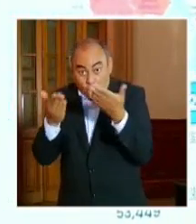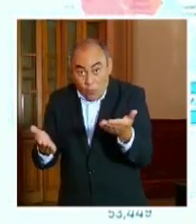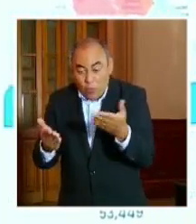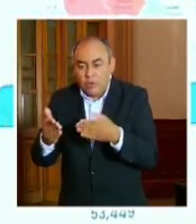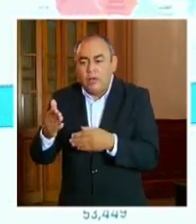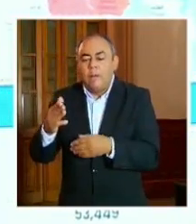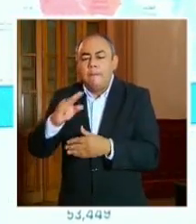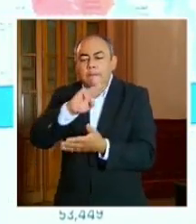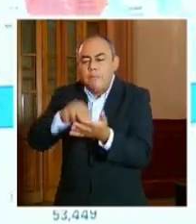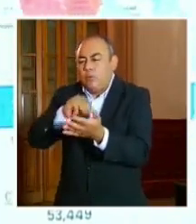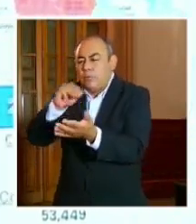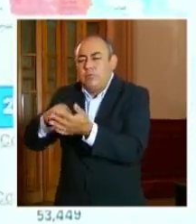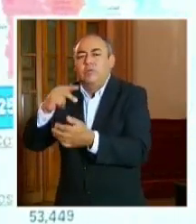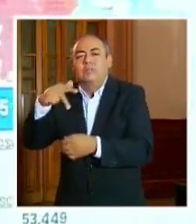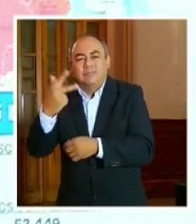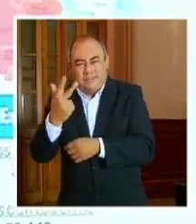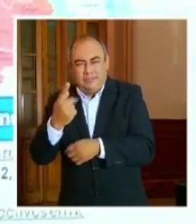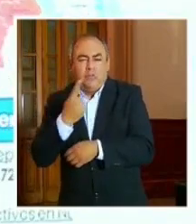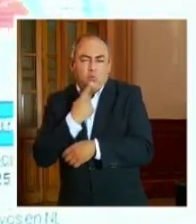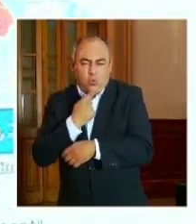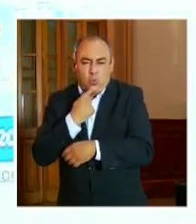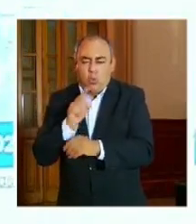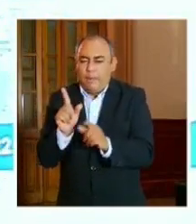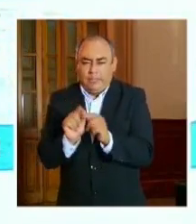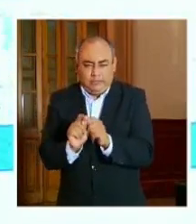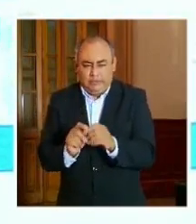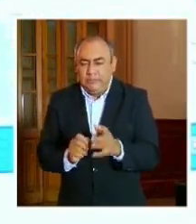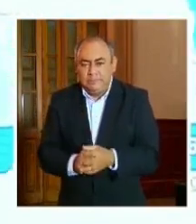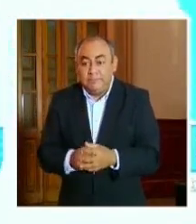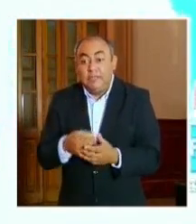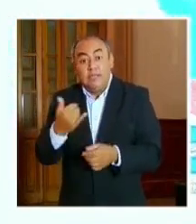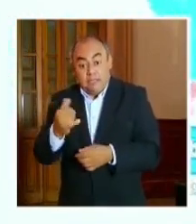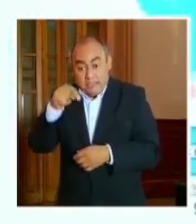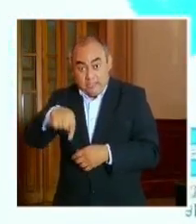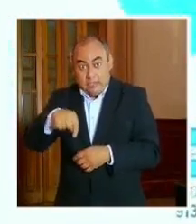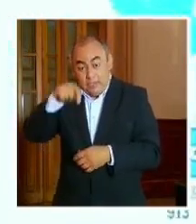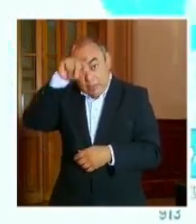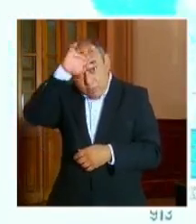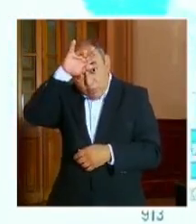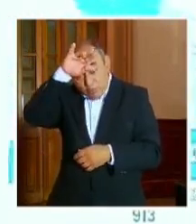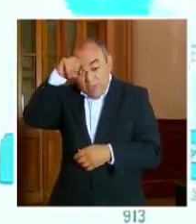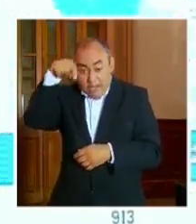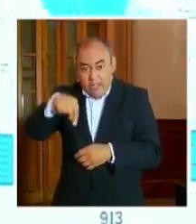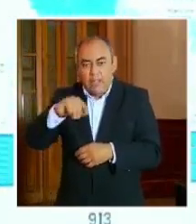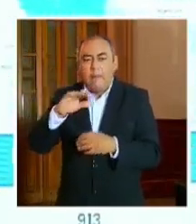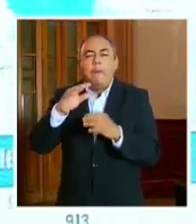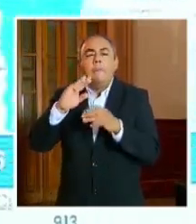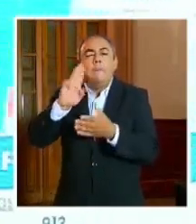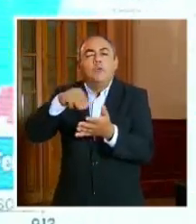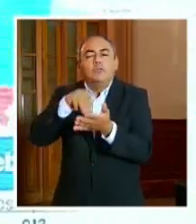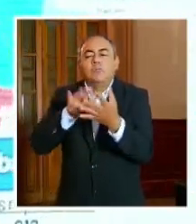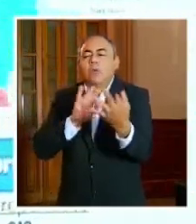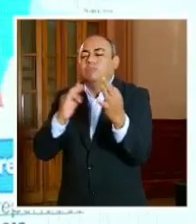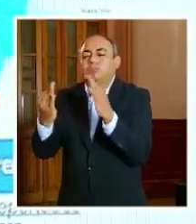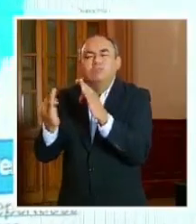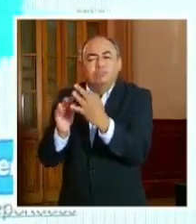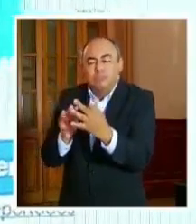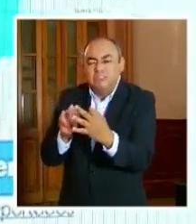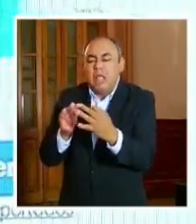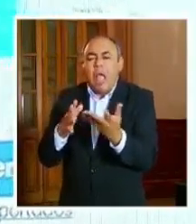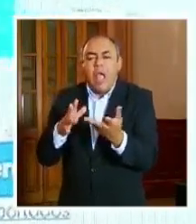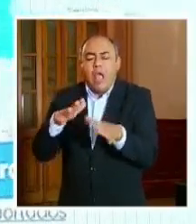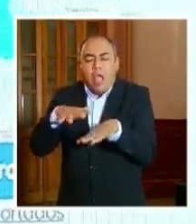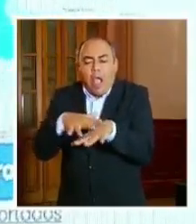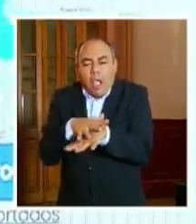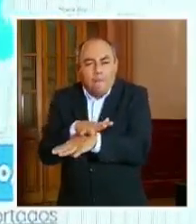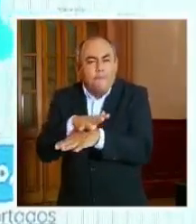13 municipios en color rojo y aparte del área metropolitana empieza a estar en naranja, y pues un panorama bastante